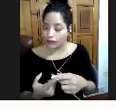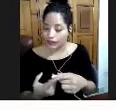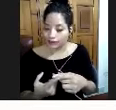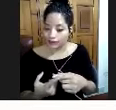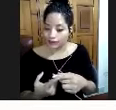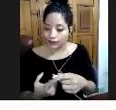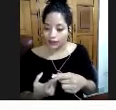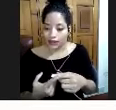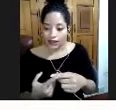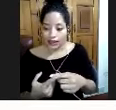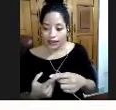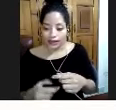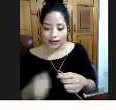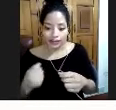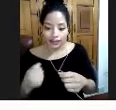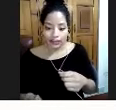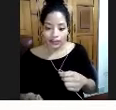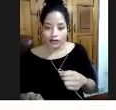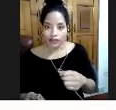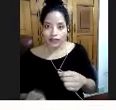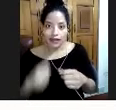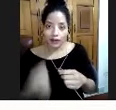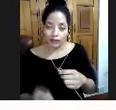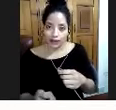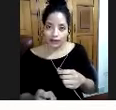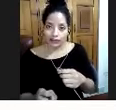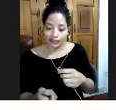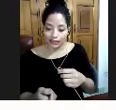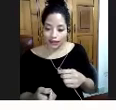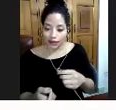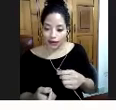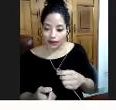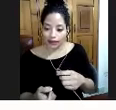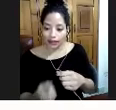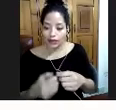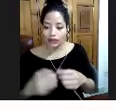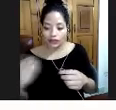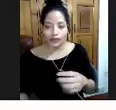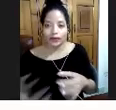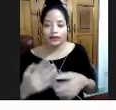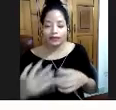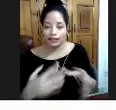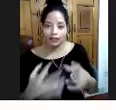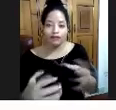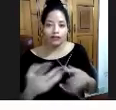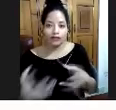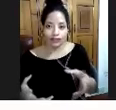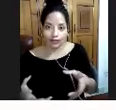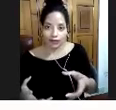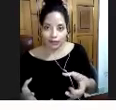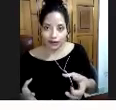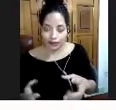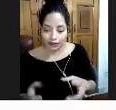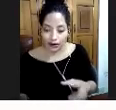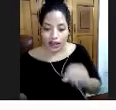de contactos, las grabaciones de voz, las contraseñas que guardan y otro tipo de información que